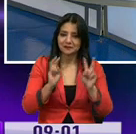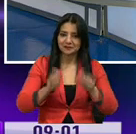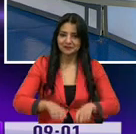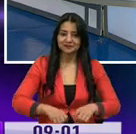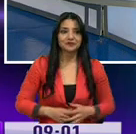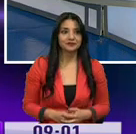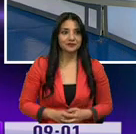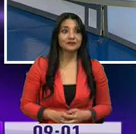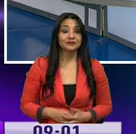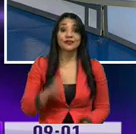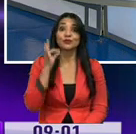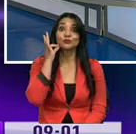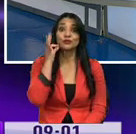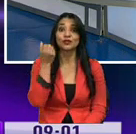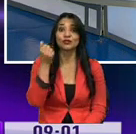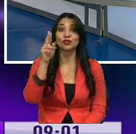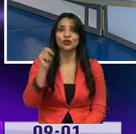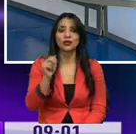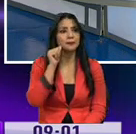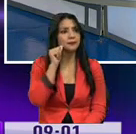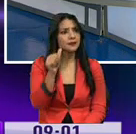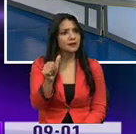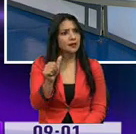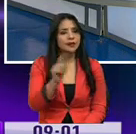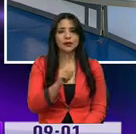estar la solita? Sí. Claro.